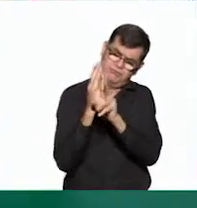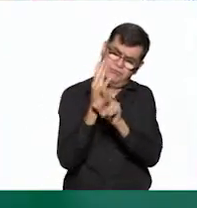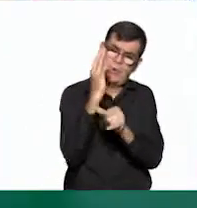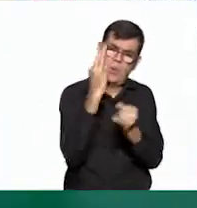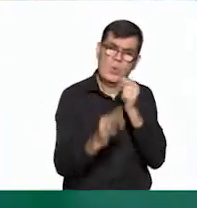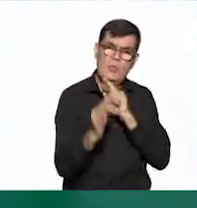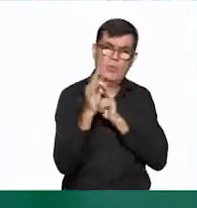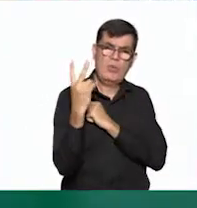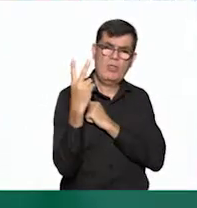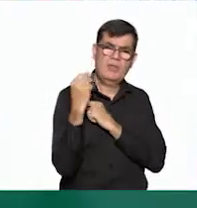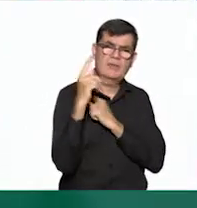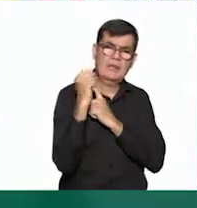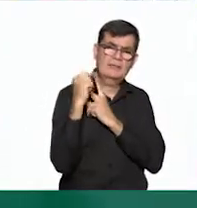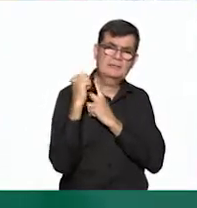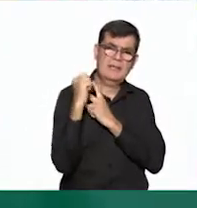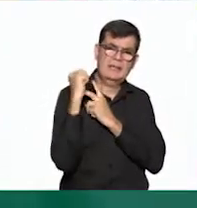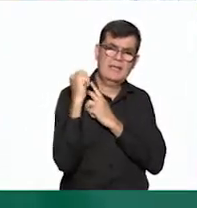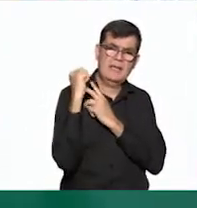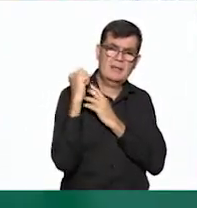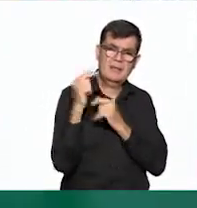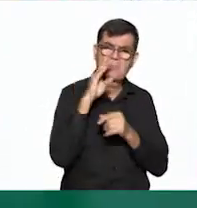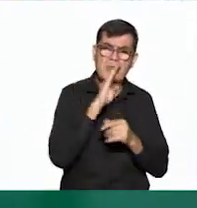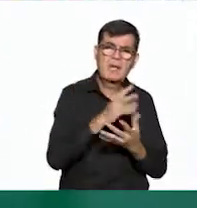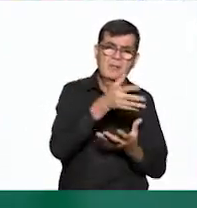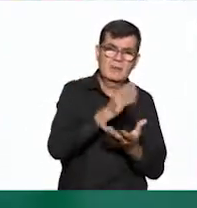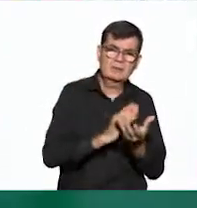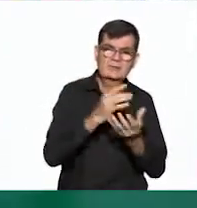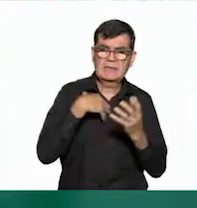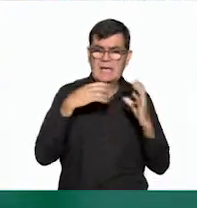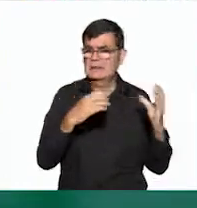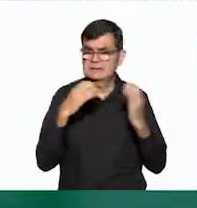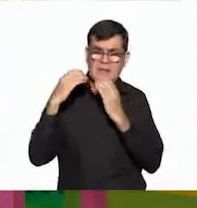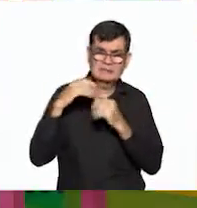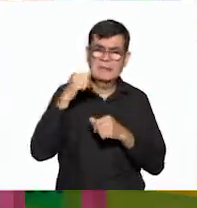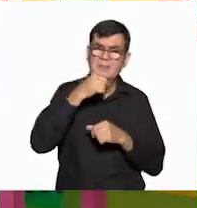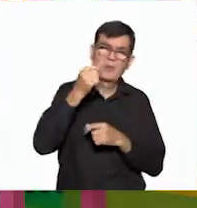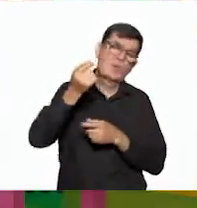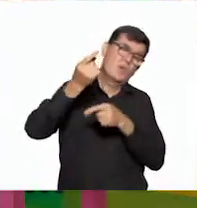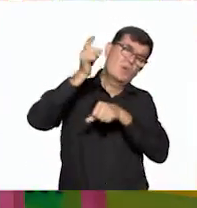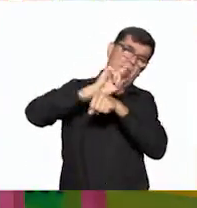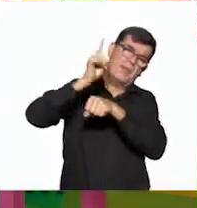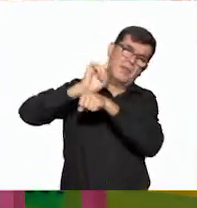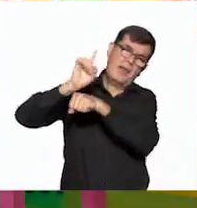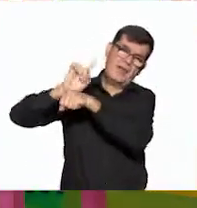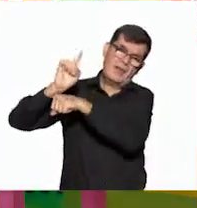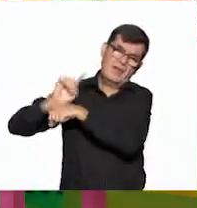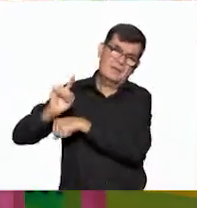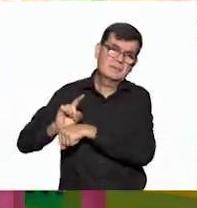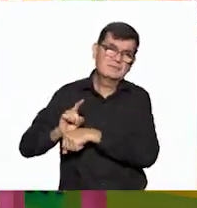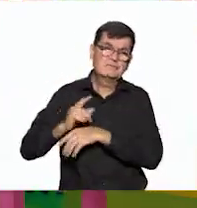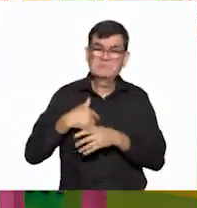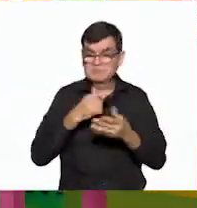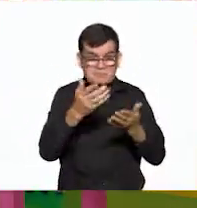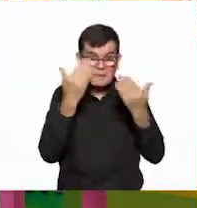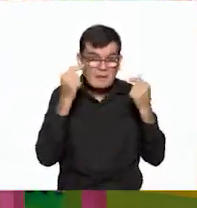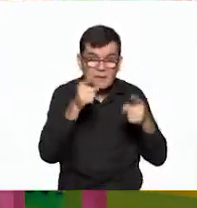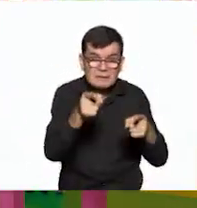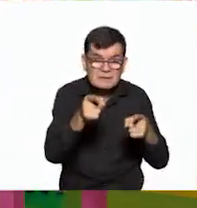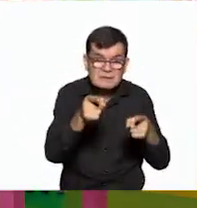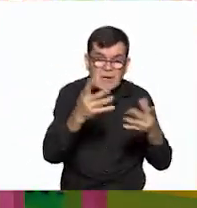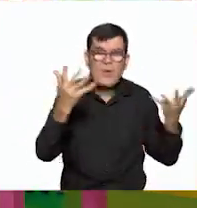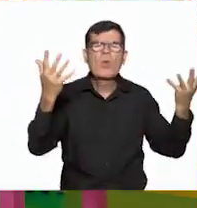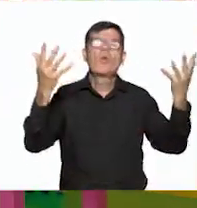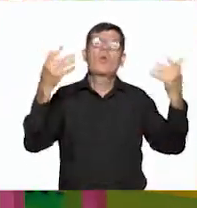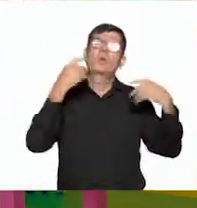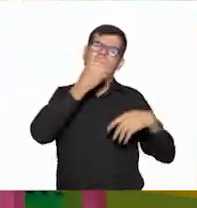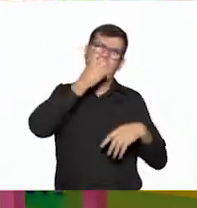el de atrás, tras, tras, tras, tras. Será melón, será sandía, será la vieja del otro día, día, día. ¿No se la saben? ¡Ay,